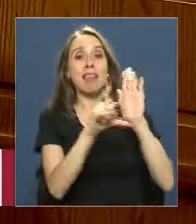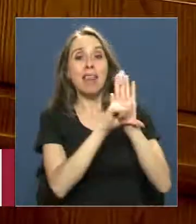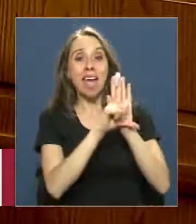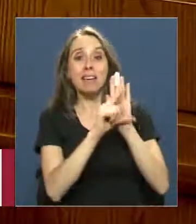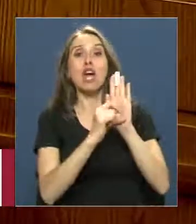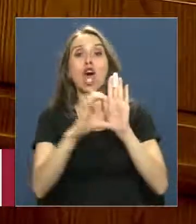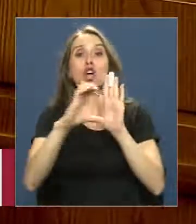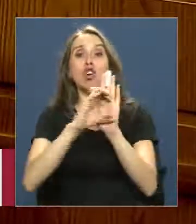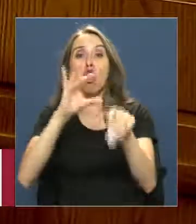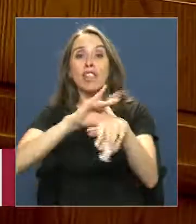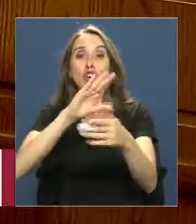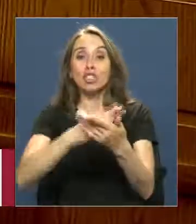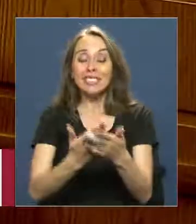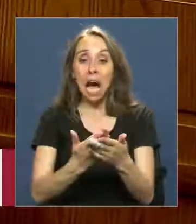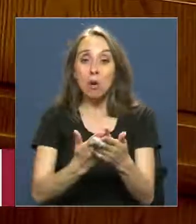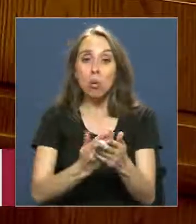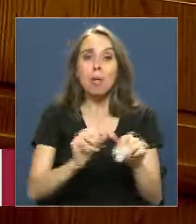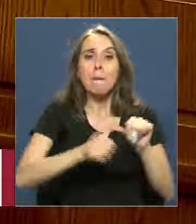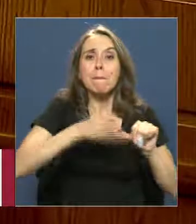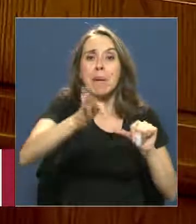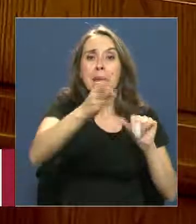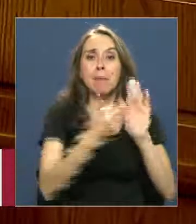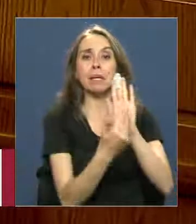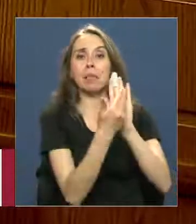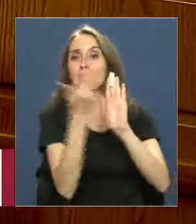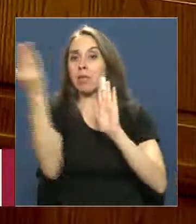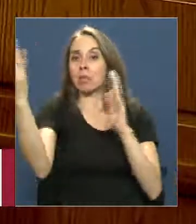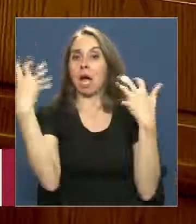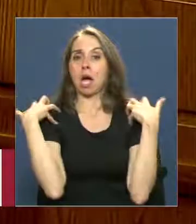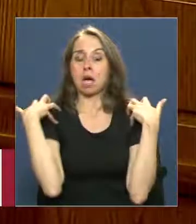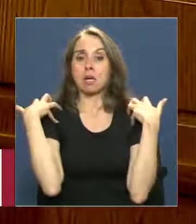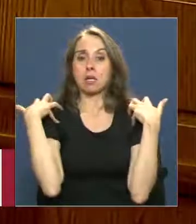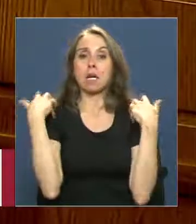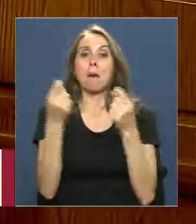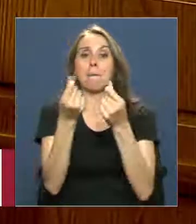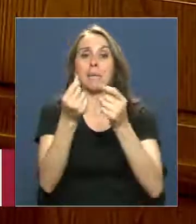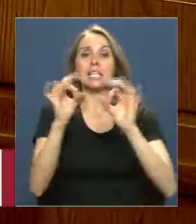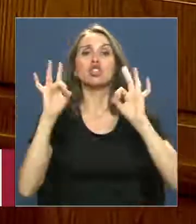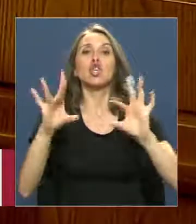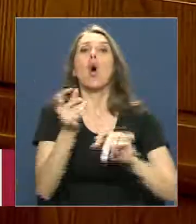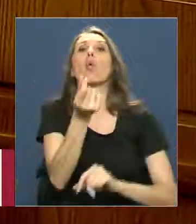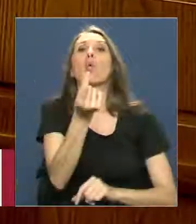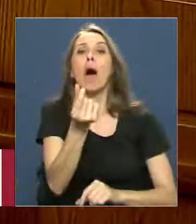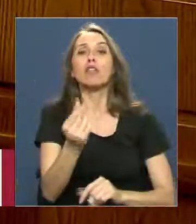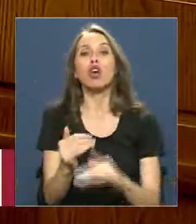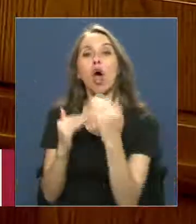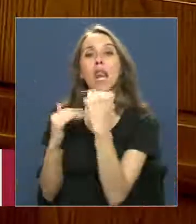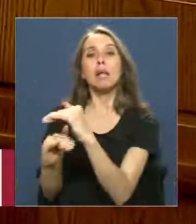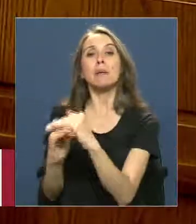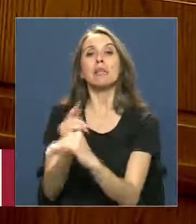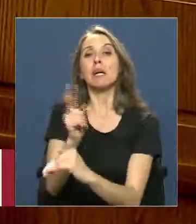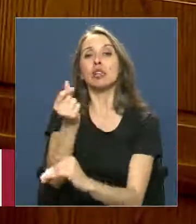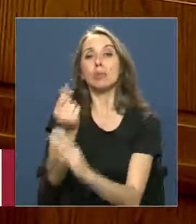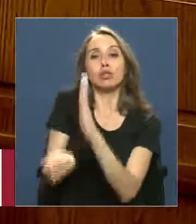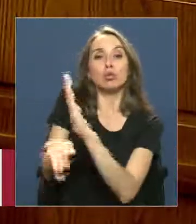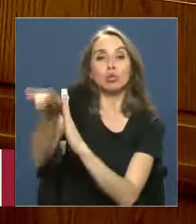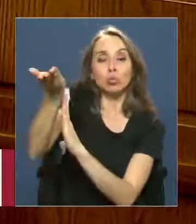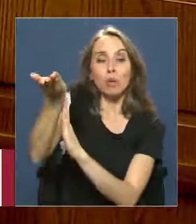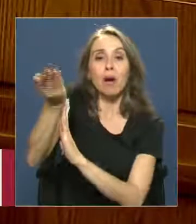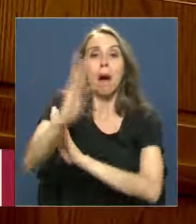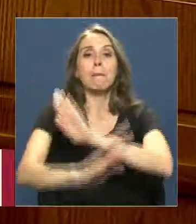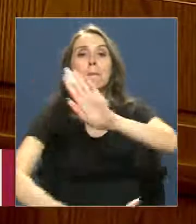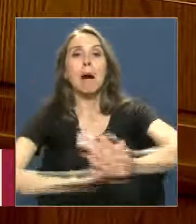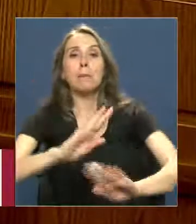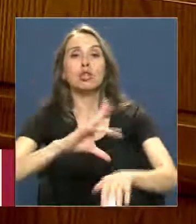Código Sanitario entregue facultades para fijar precios y para limitar precios cuando esto vaya destinado a proteger